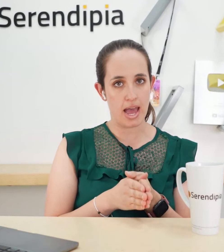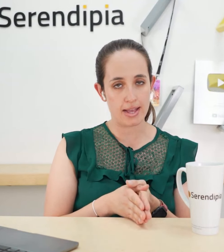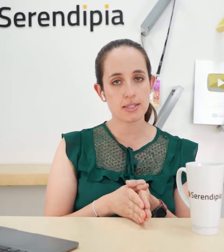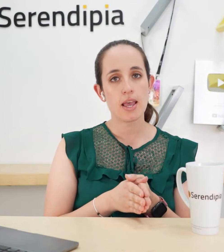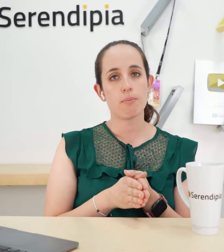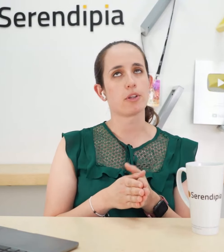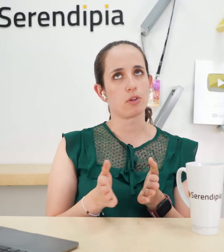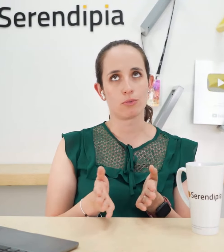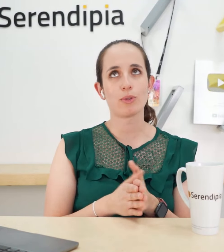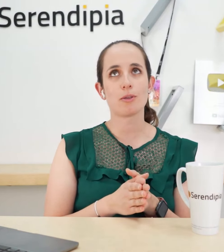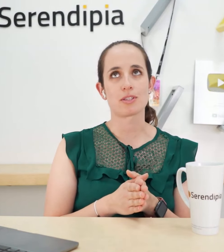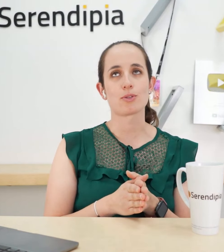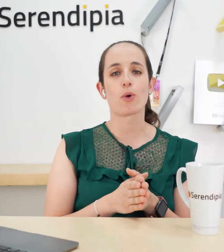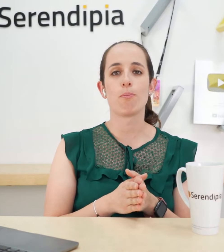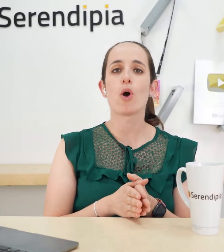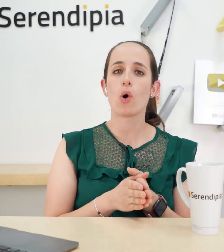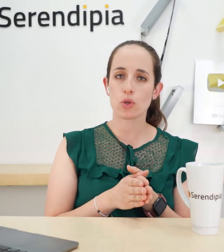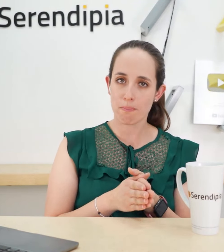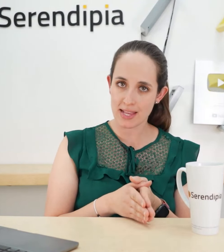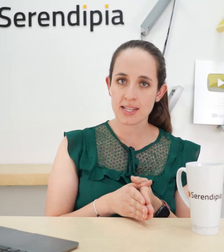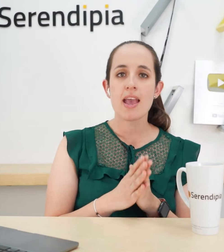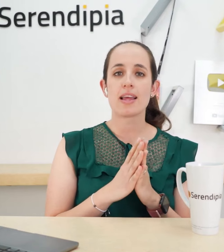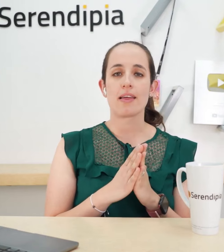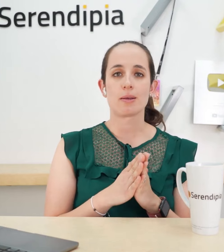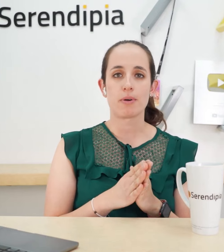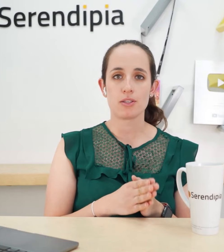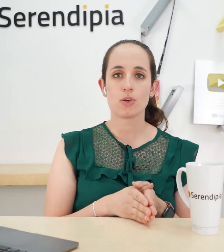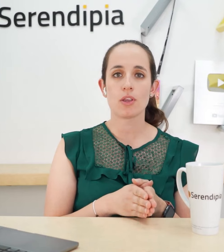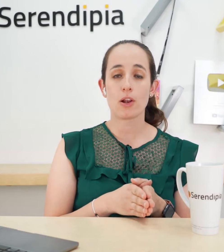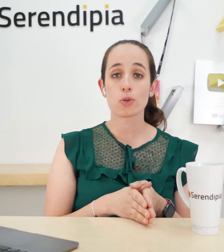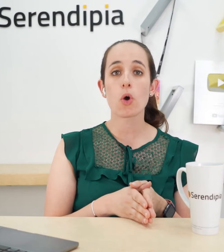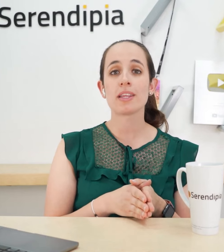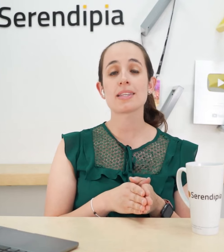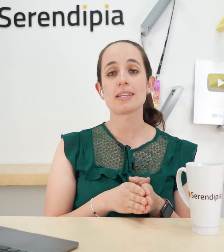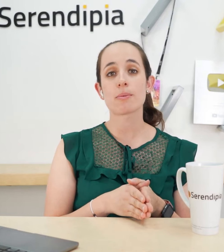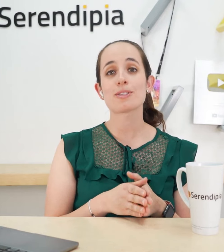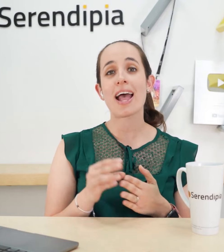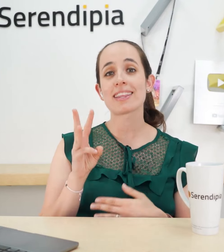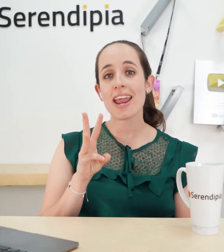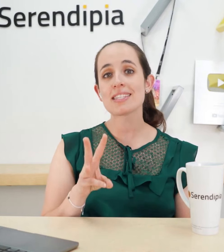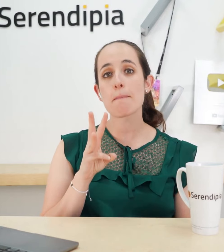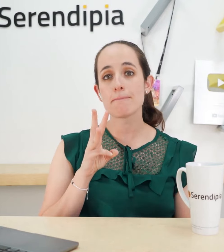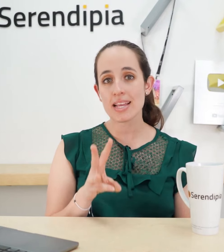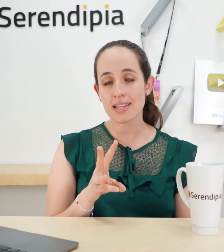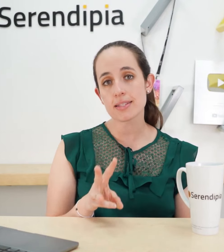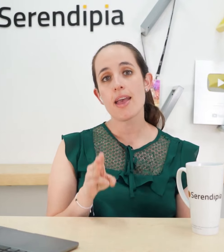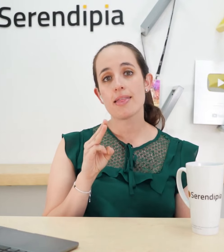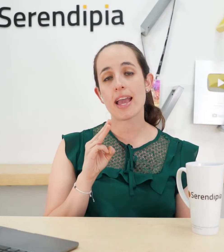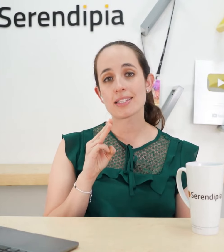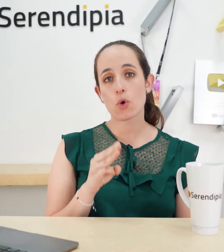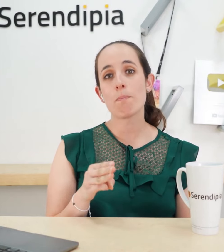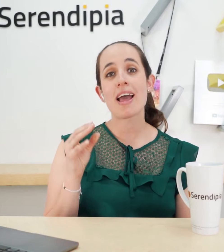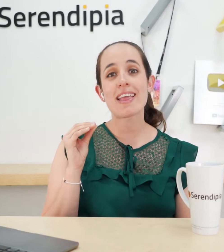aniversario más, bueno, no un aniversario, se cumplió otro mes de la desaparición de los jóvenes y estamos a